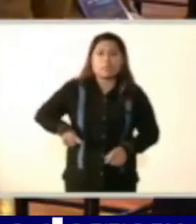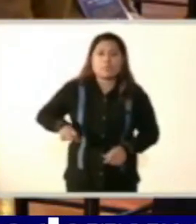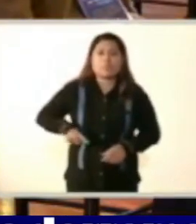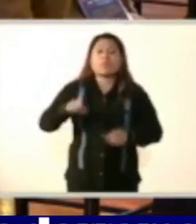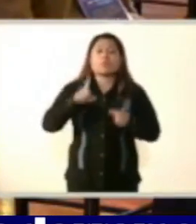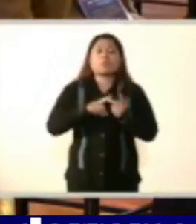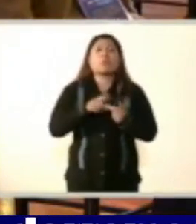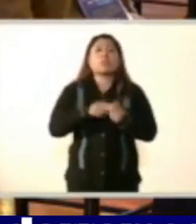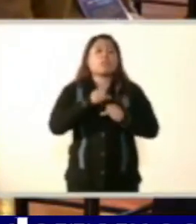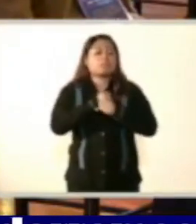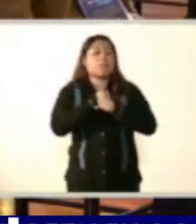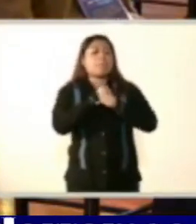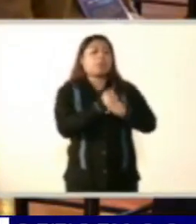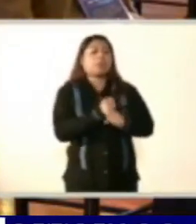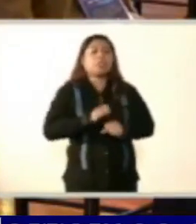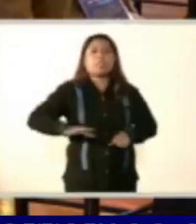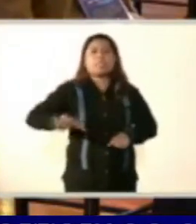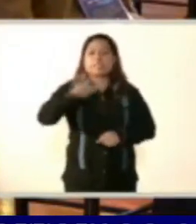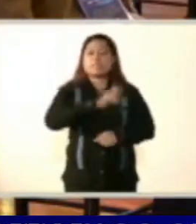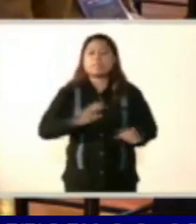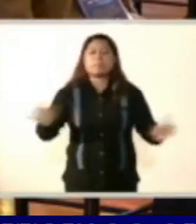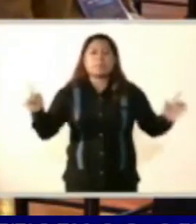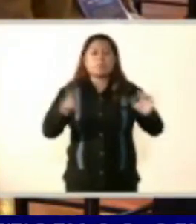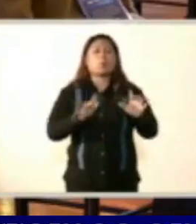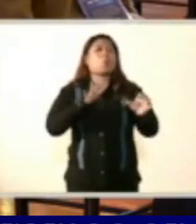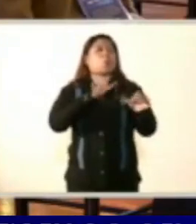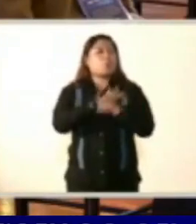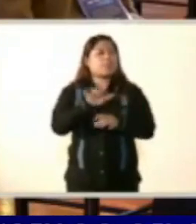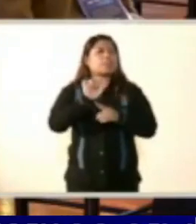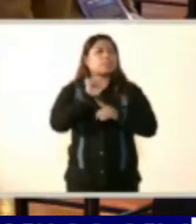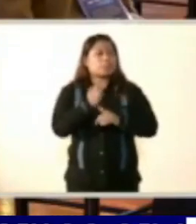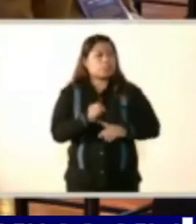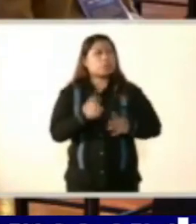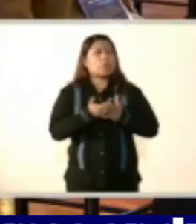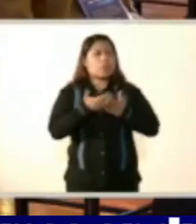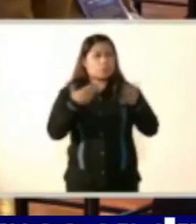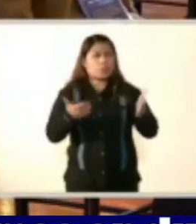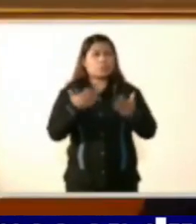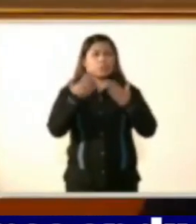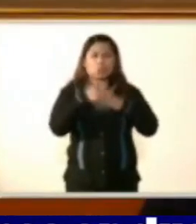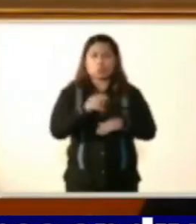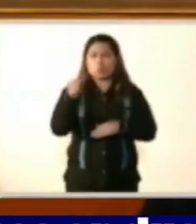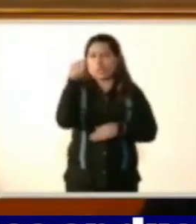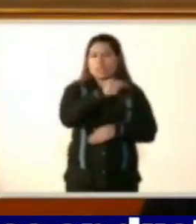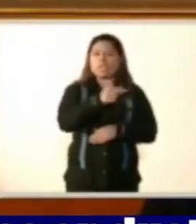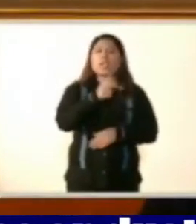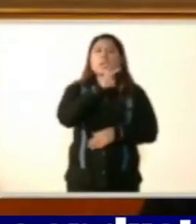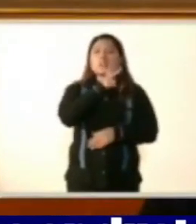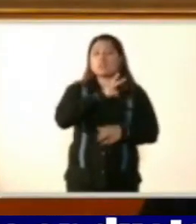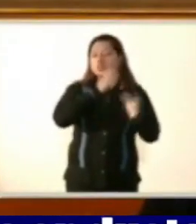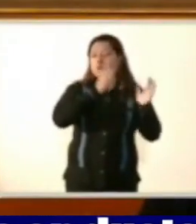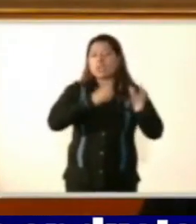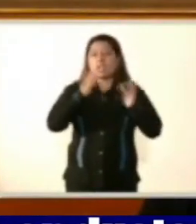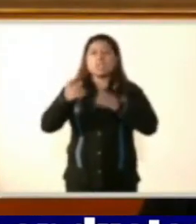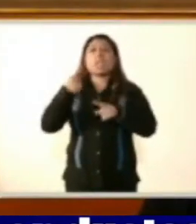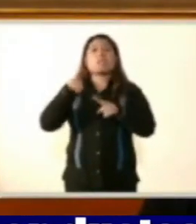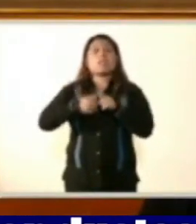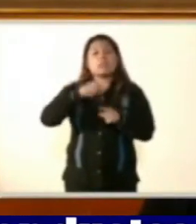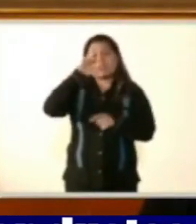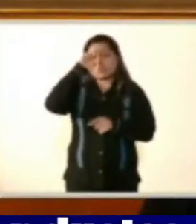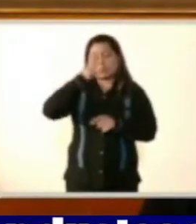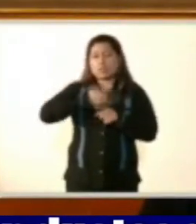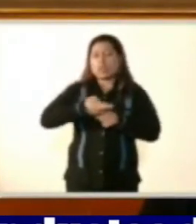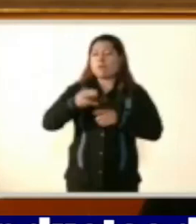las áreas de Protección Civil Cuál es la situación actual de los ductos Y qué manejo responsable se